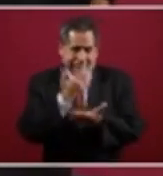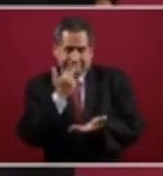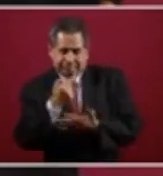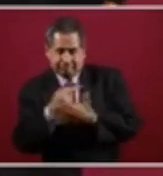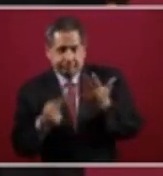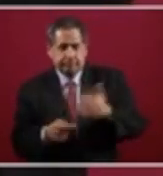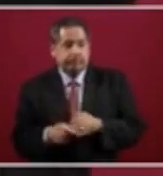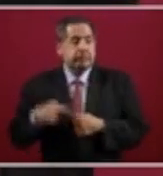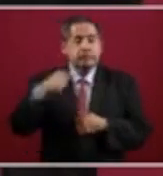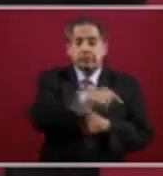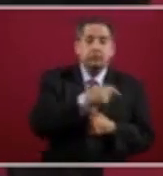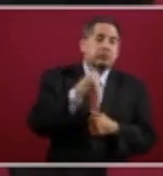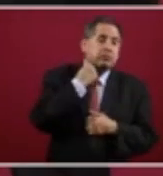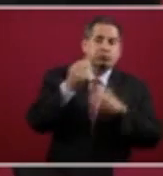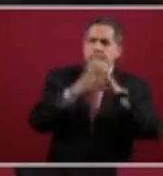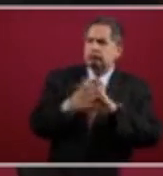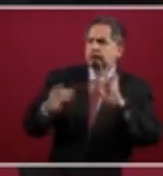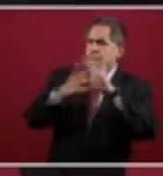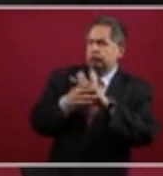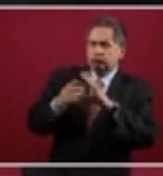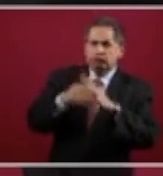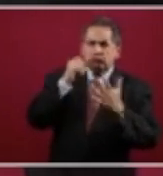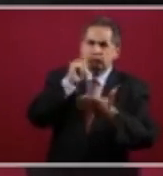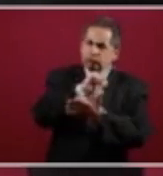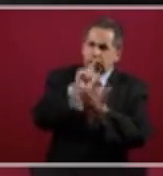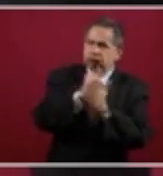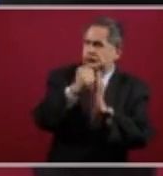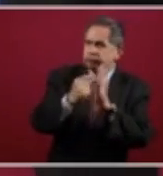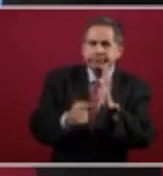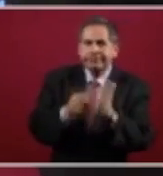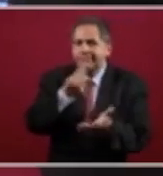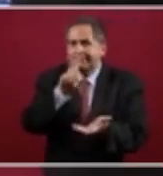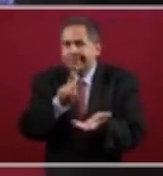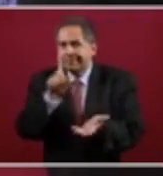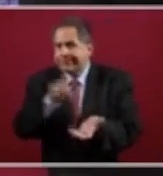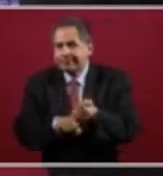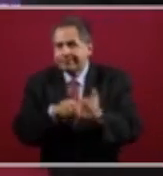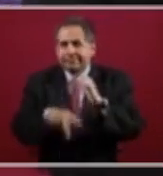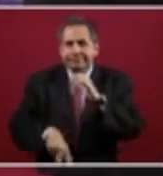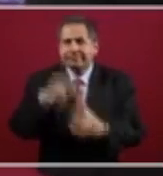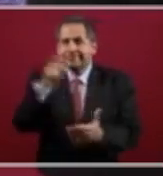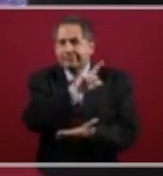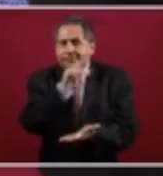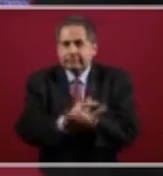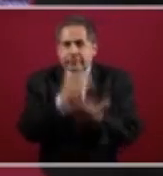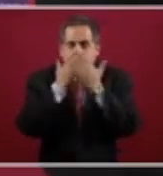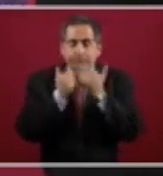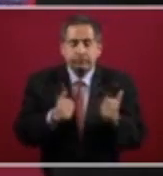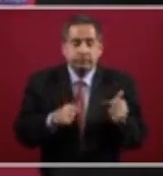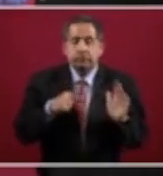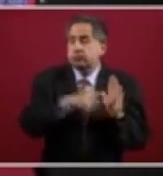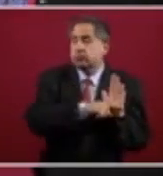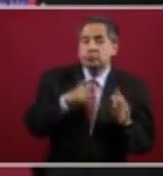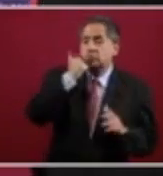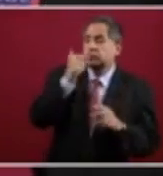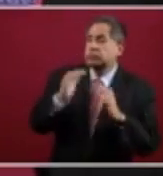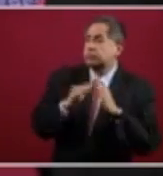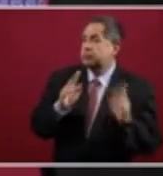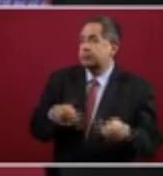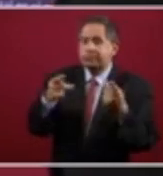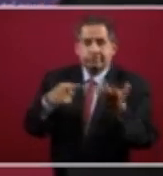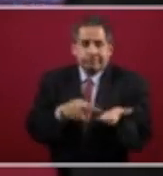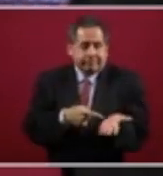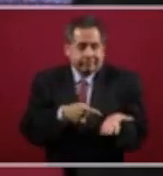una estrategia legal carente de sustento jurídico, con el objeto de entorpecer la venta del inmueble.